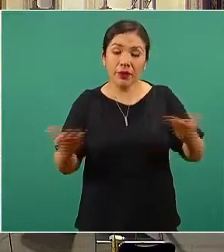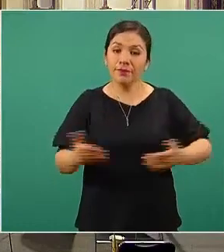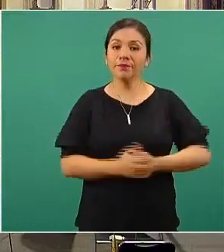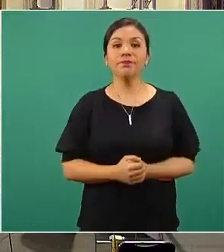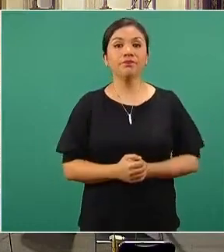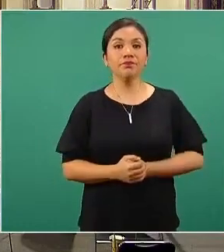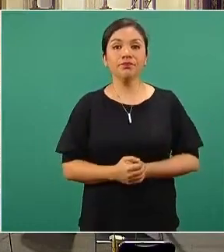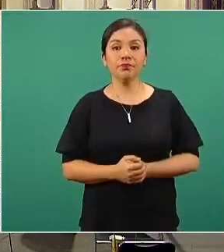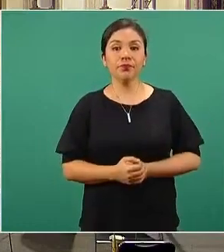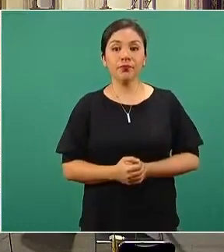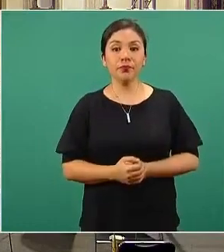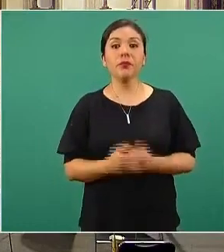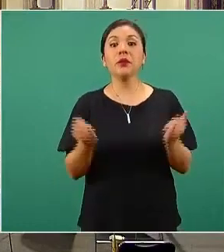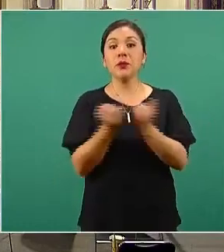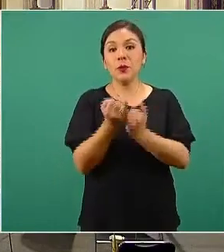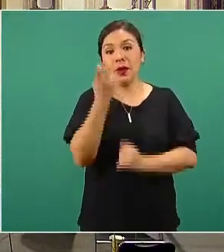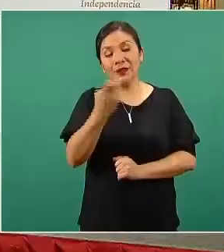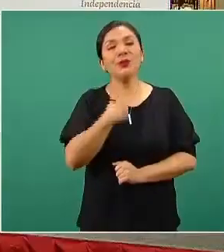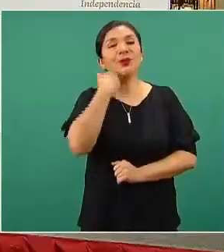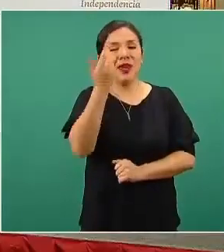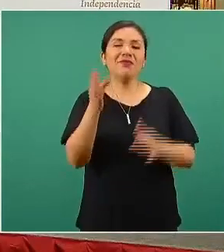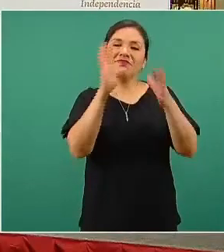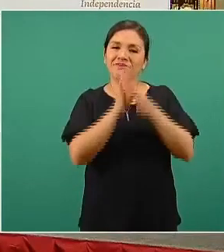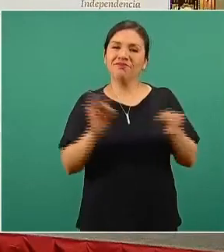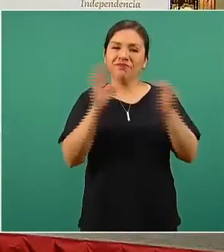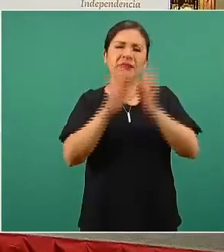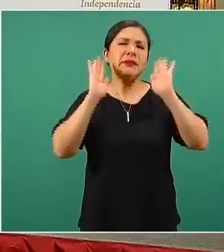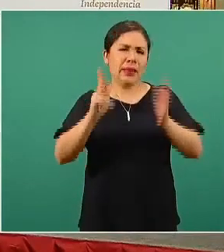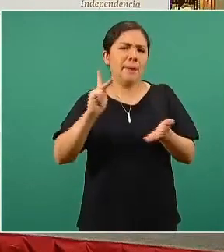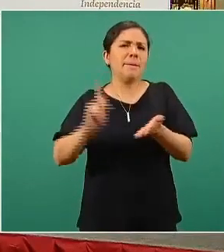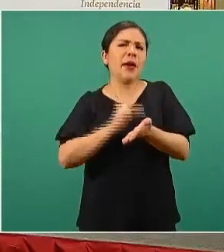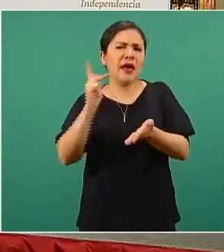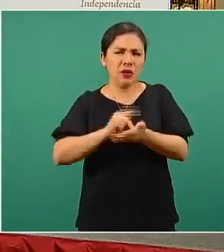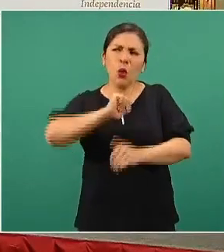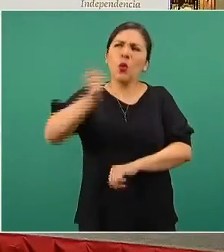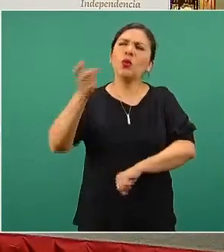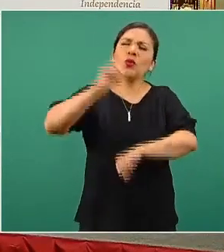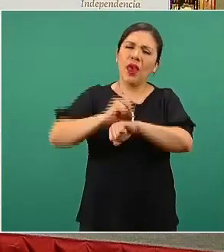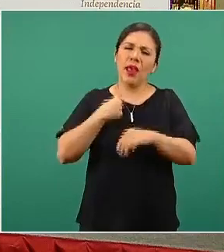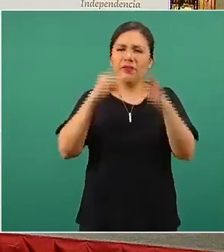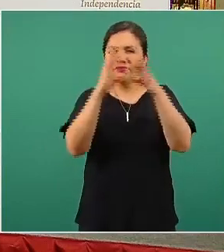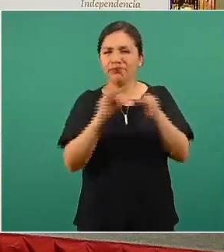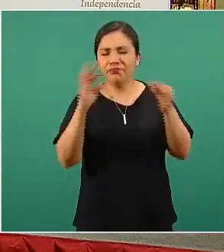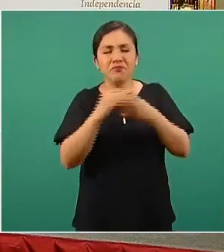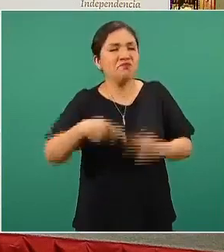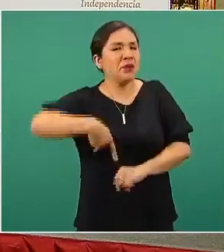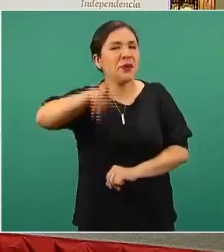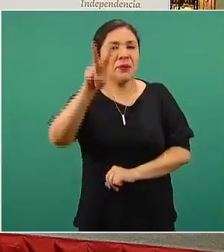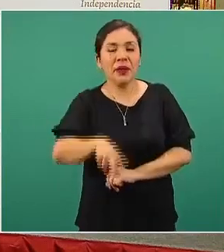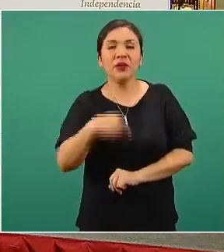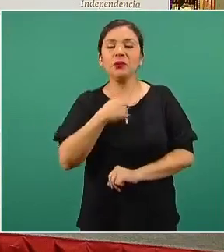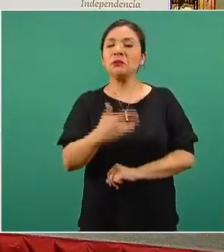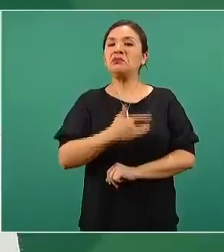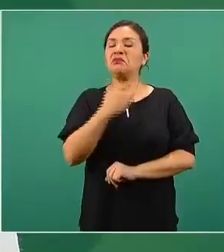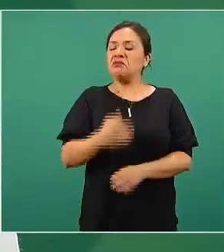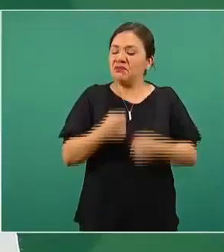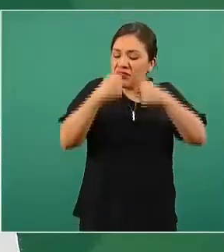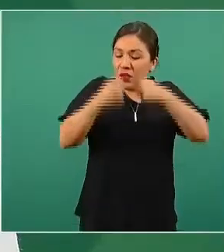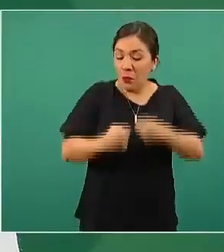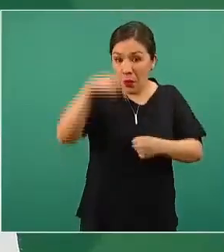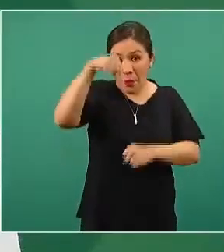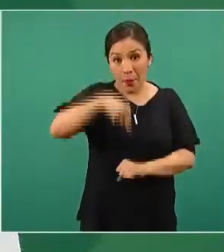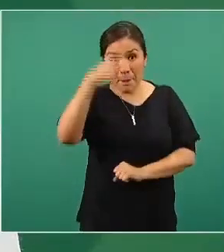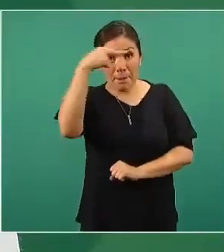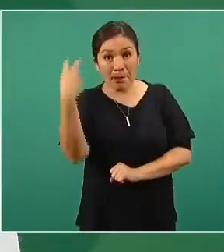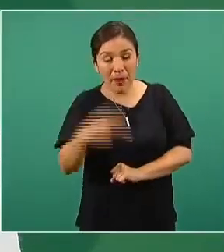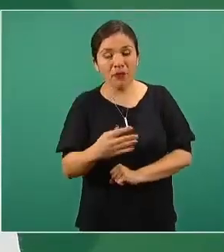Entonces, eso no quería dejarlo pasar, ya lo hemos comentado en otras ocasiones, pero definitivamente estoy convencido que